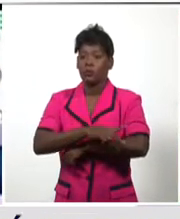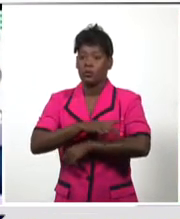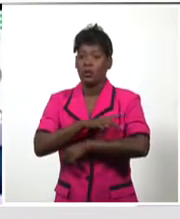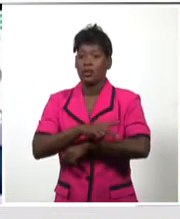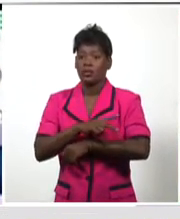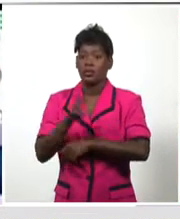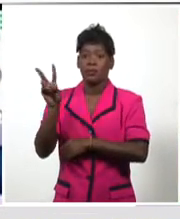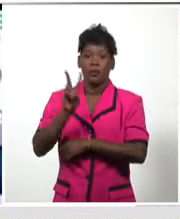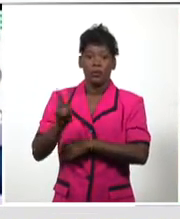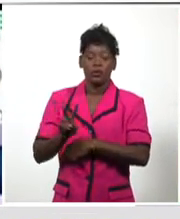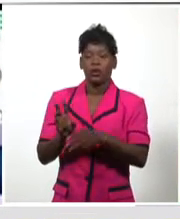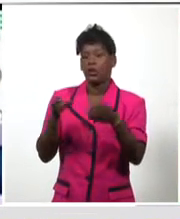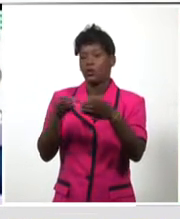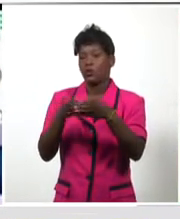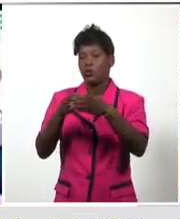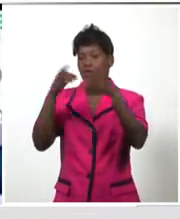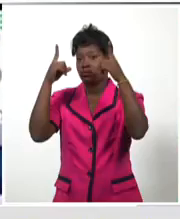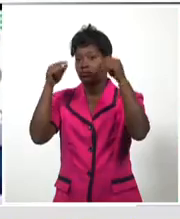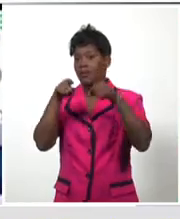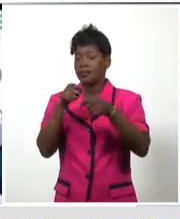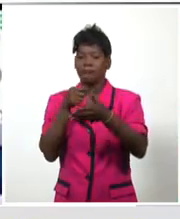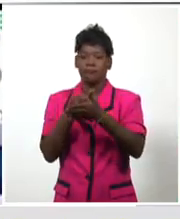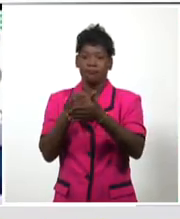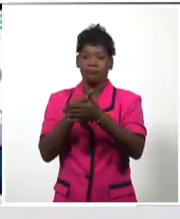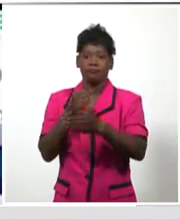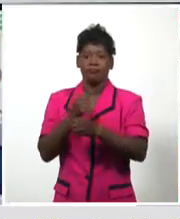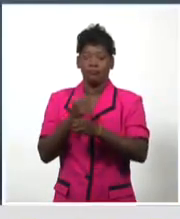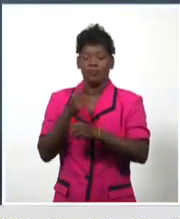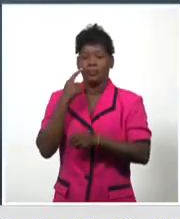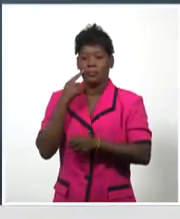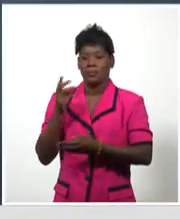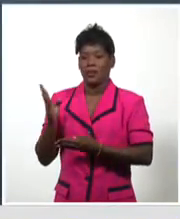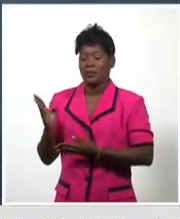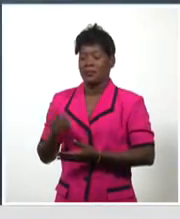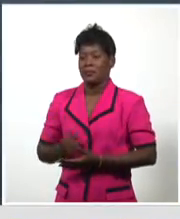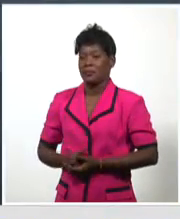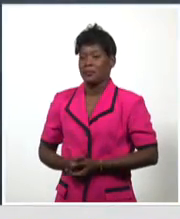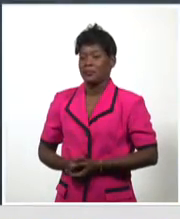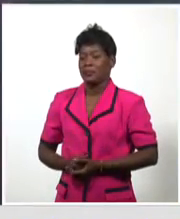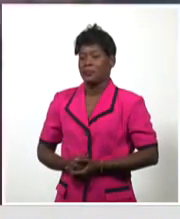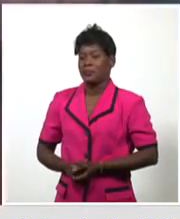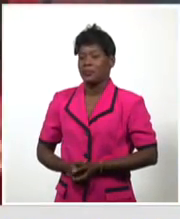nuestro personal de enfermería es esencial y vamos a ver por qué.